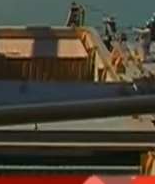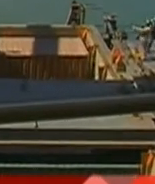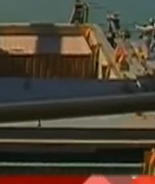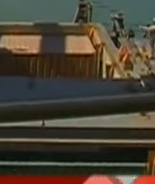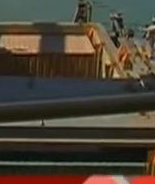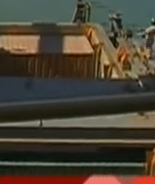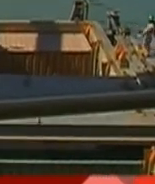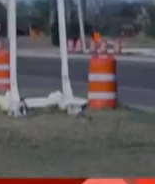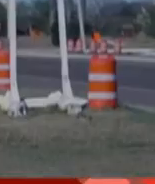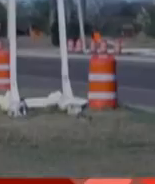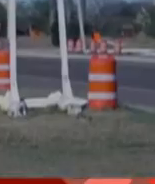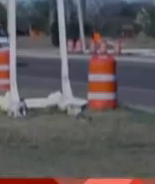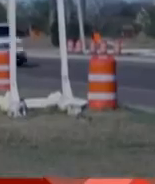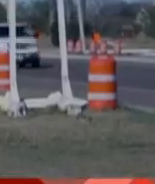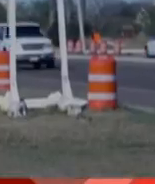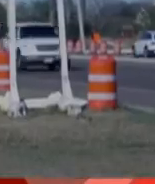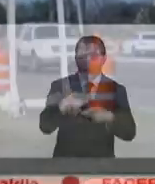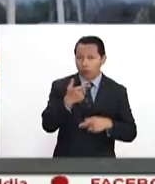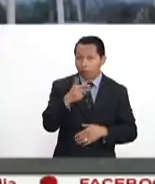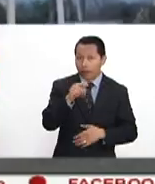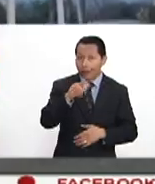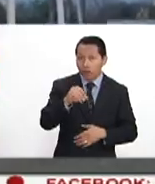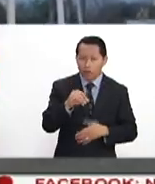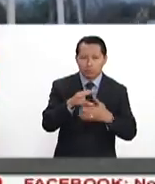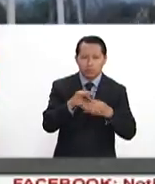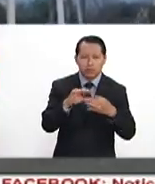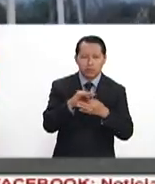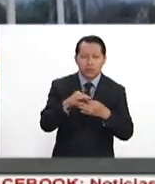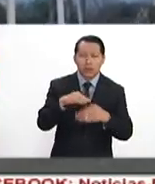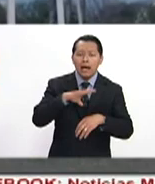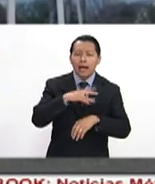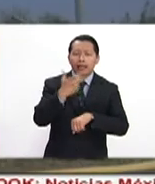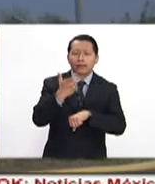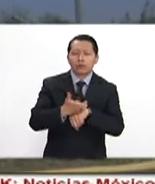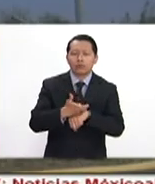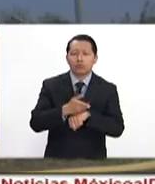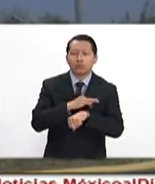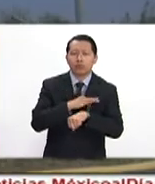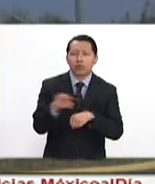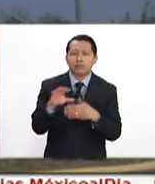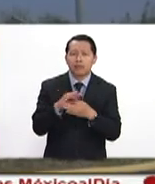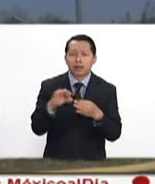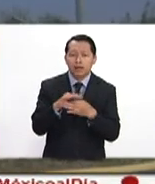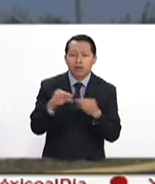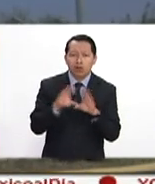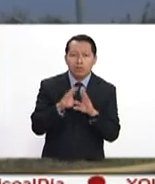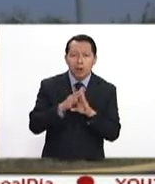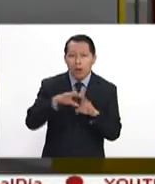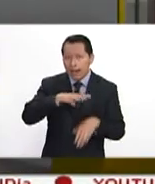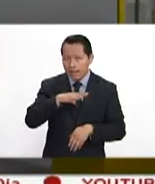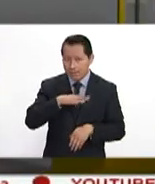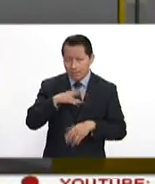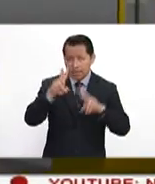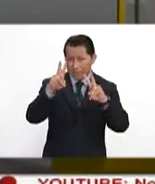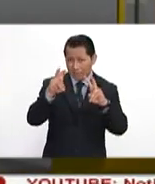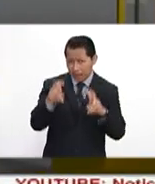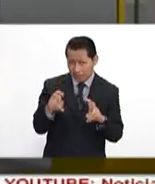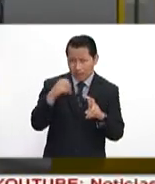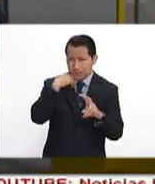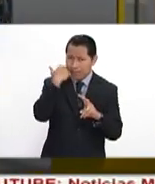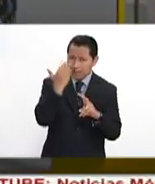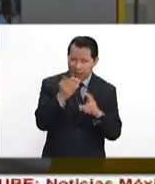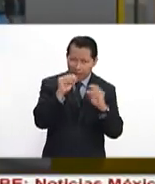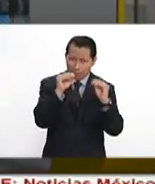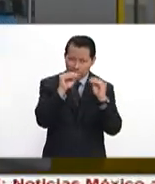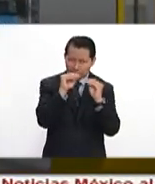nuestro país está preparado. Guajardo Villarreal indicó que Estados Unidos definió desde su visión los temas que les gustaría tocar en